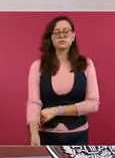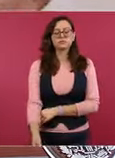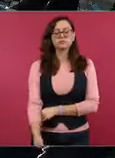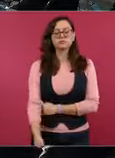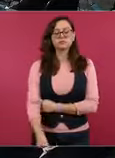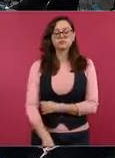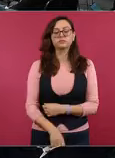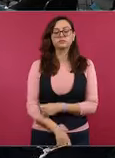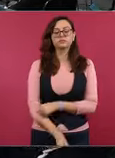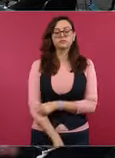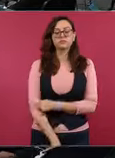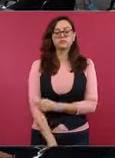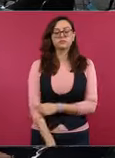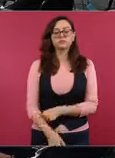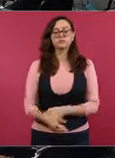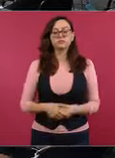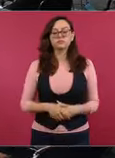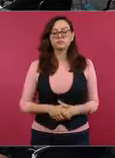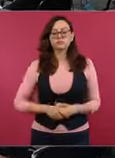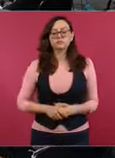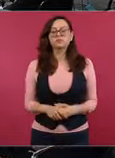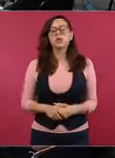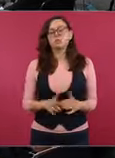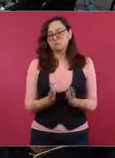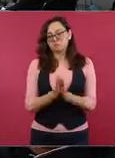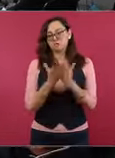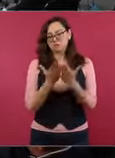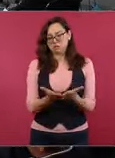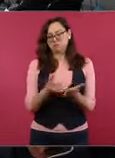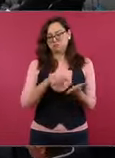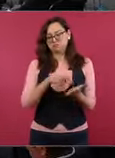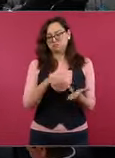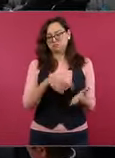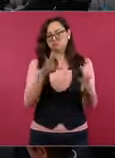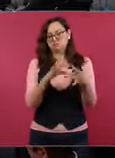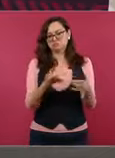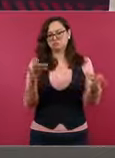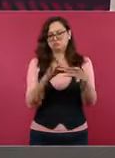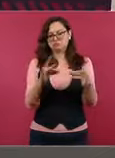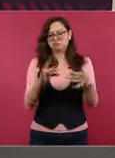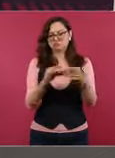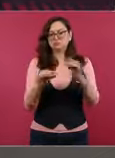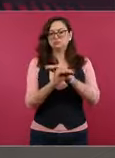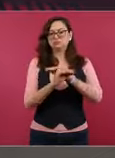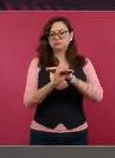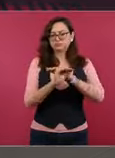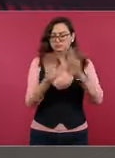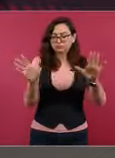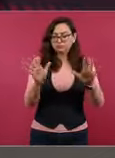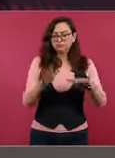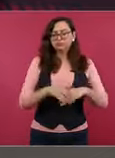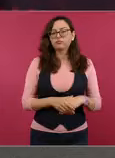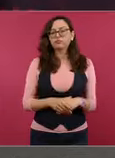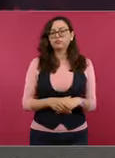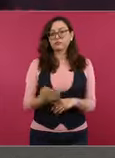Es un hecho la integración económica comercial con Estados Unidos.